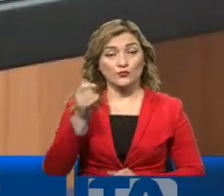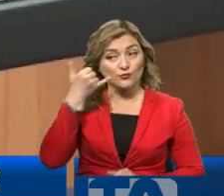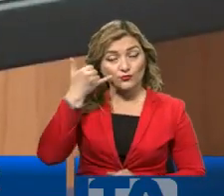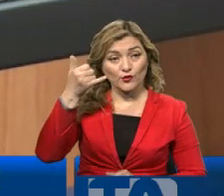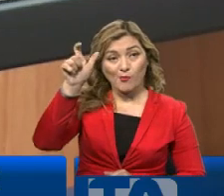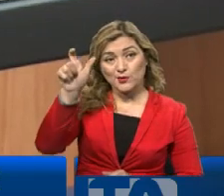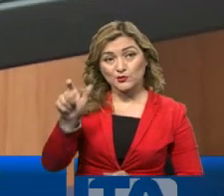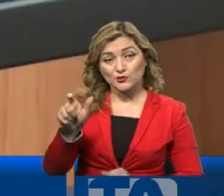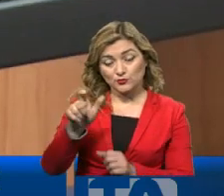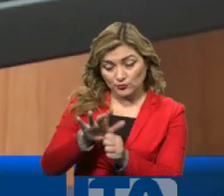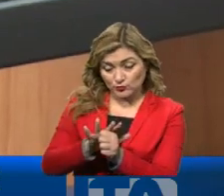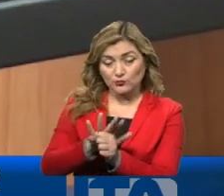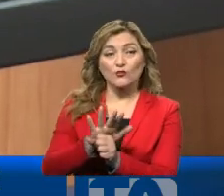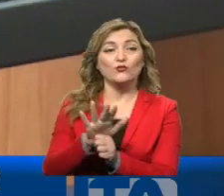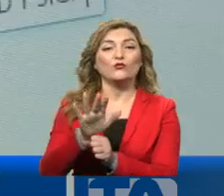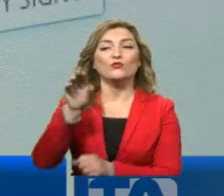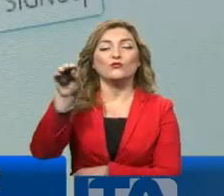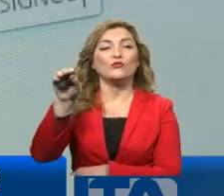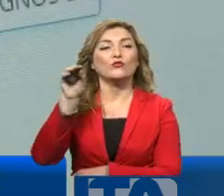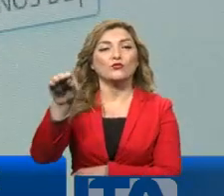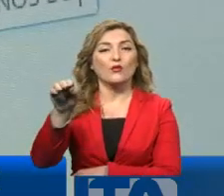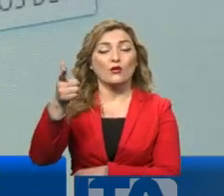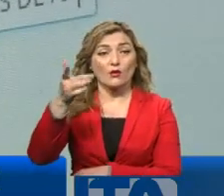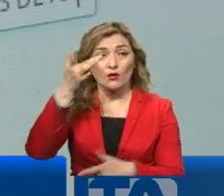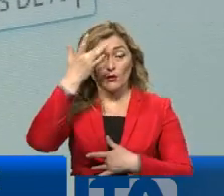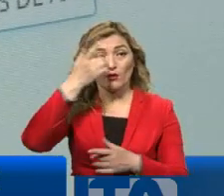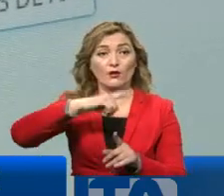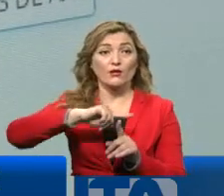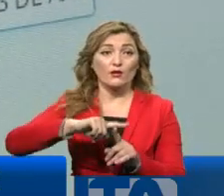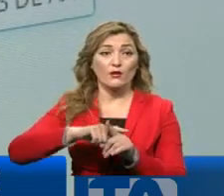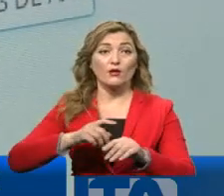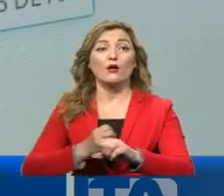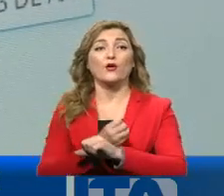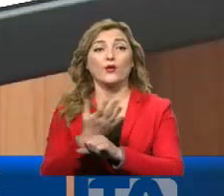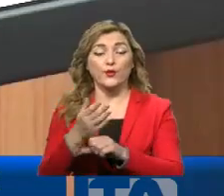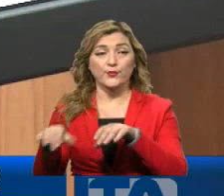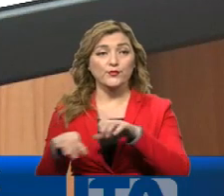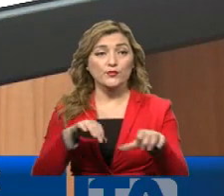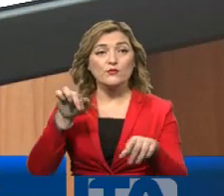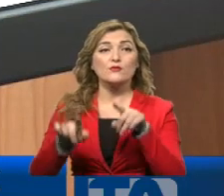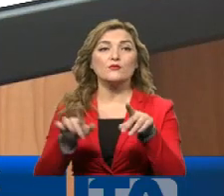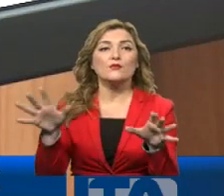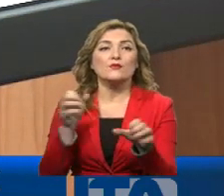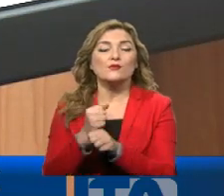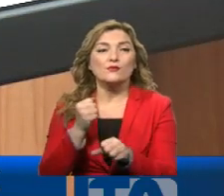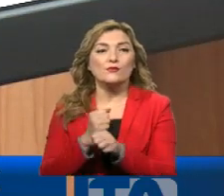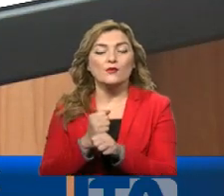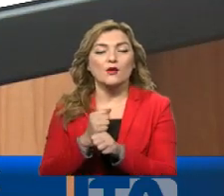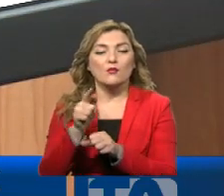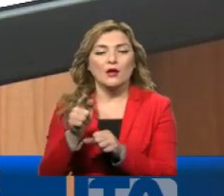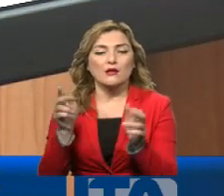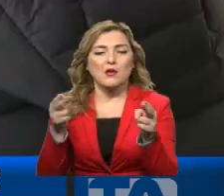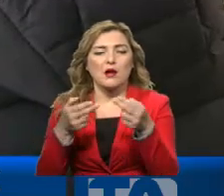un paciente COVID-19 para notificarle su condición y para recomendarle algunas actividades a realizar durante su